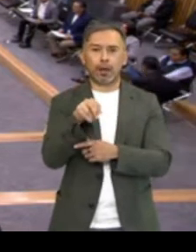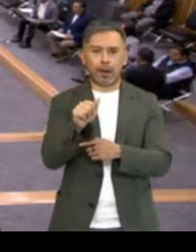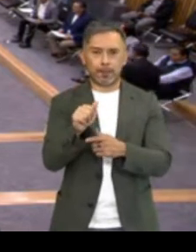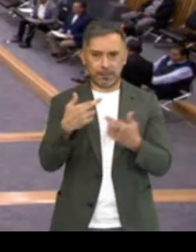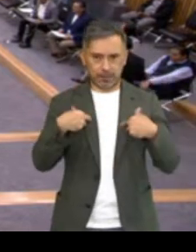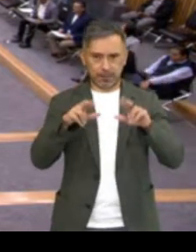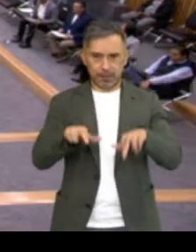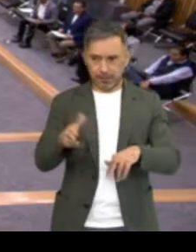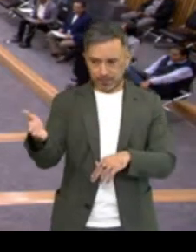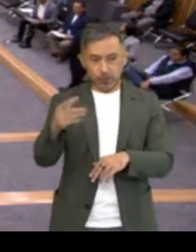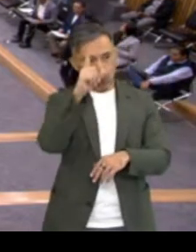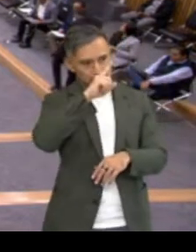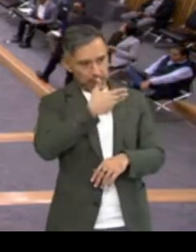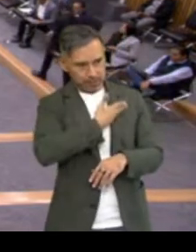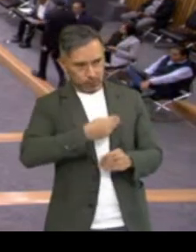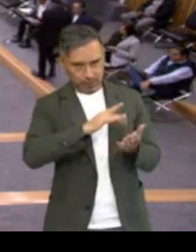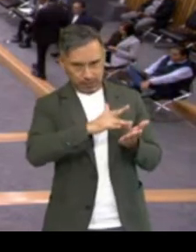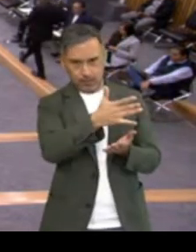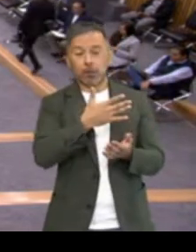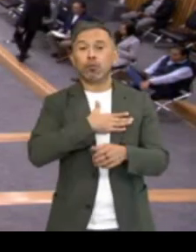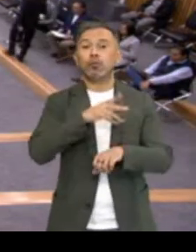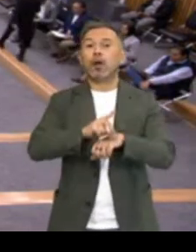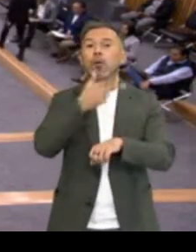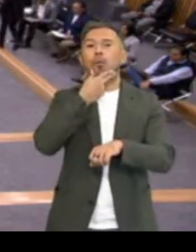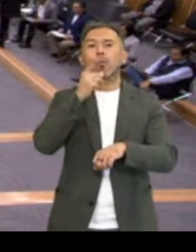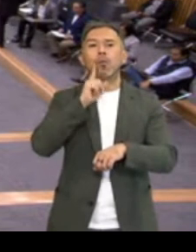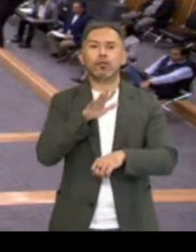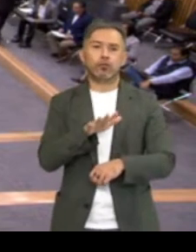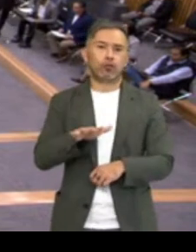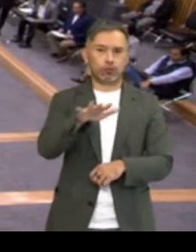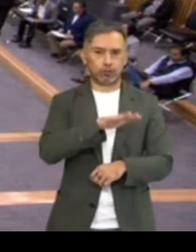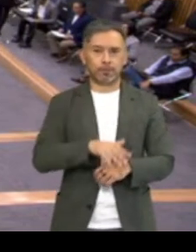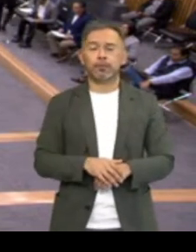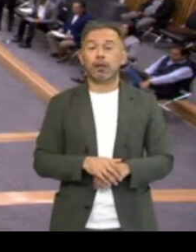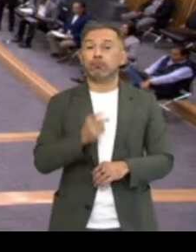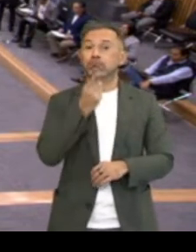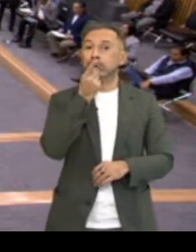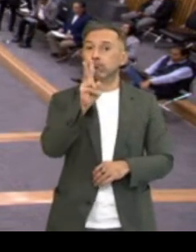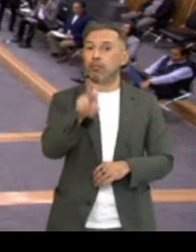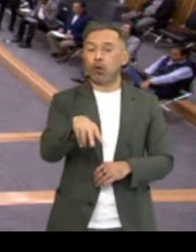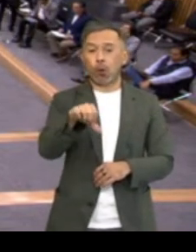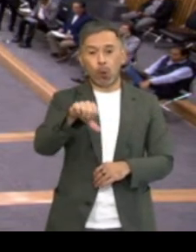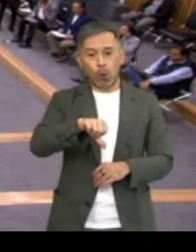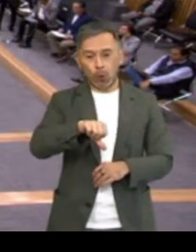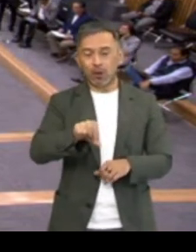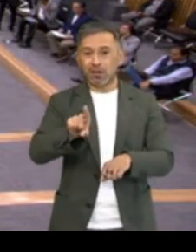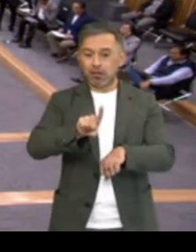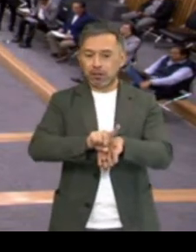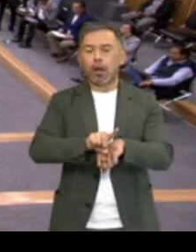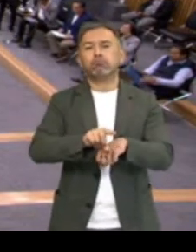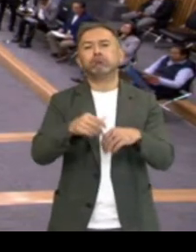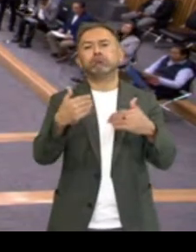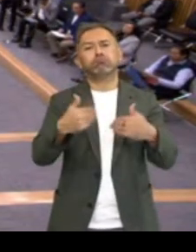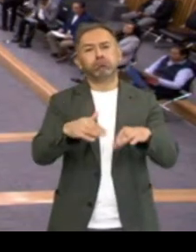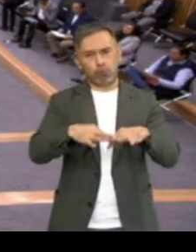Muchas gracias, consejero presidente. Buen día a todas, a todos. La verdad es que hoy es un día verdaderamente relevante para la